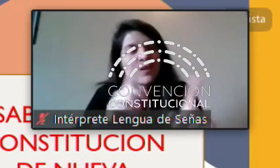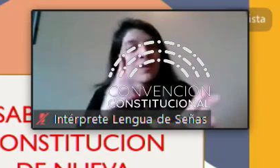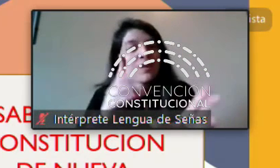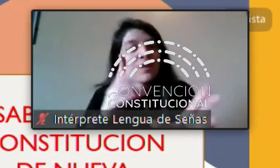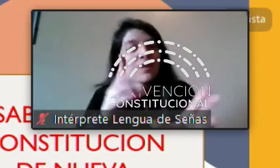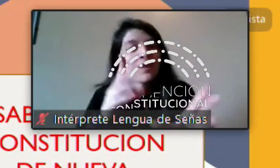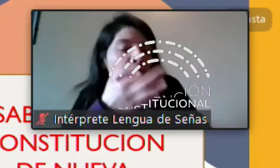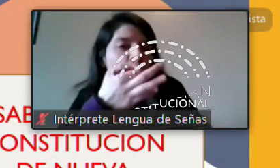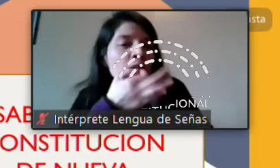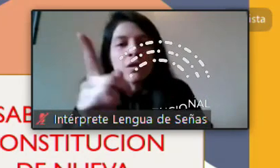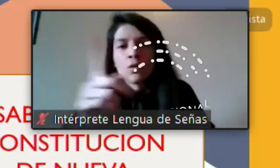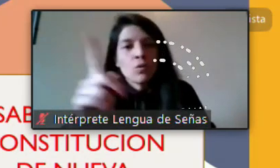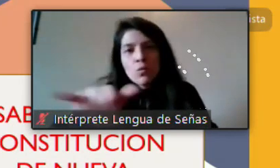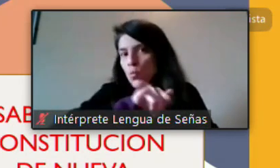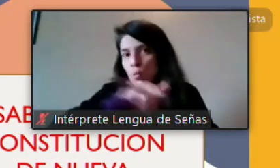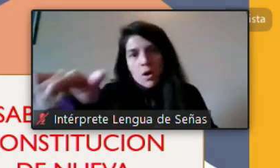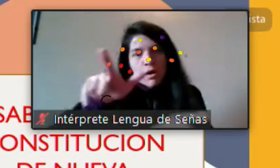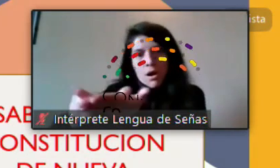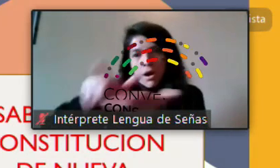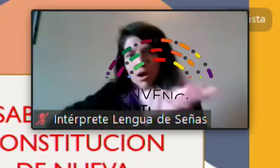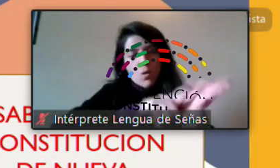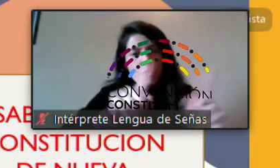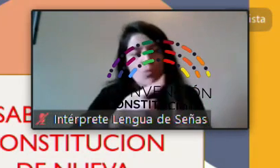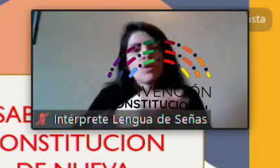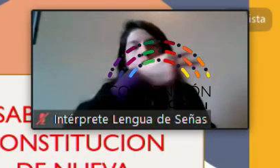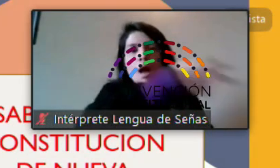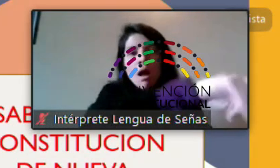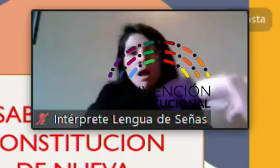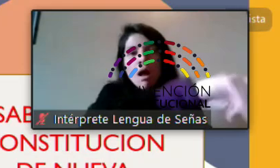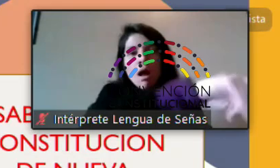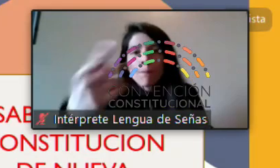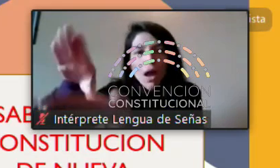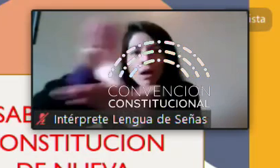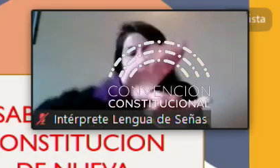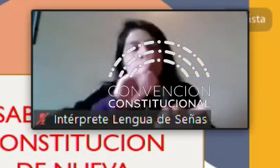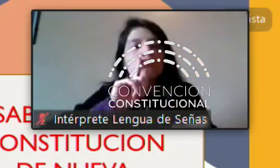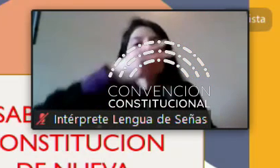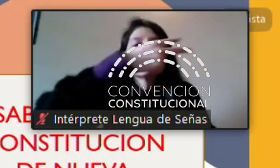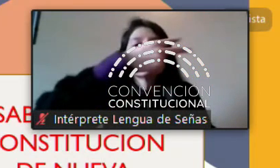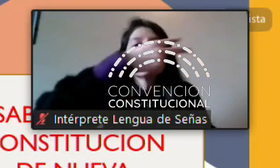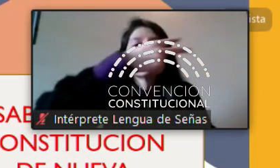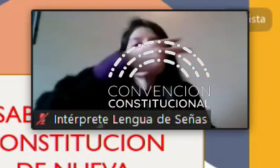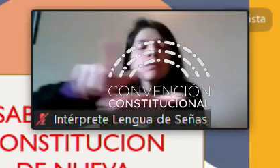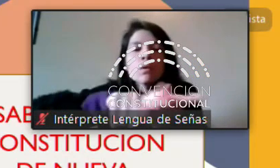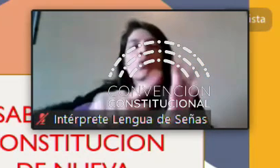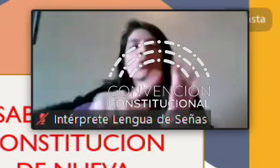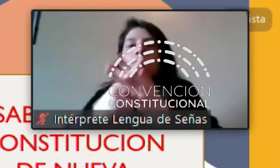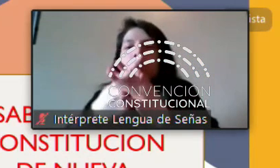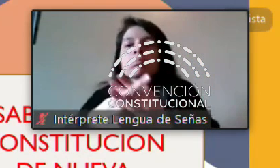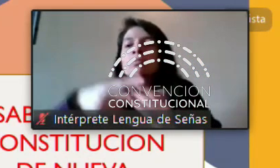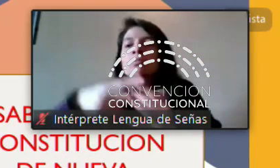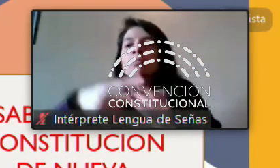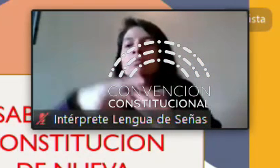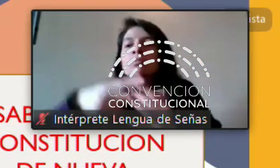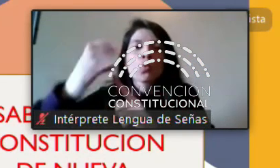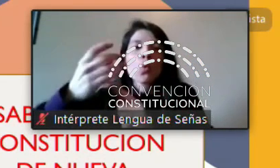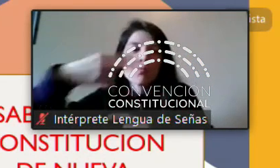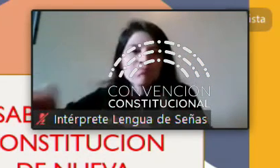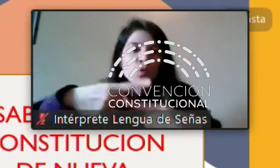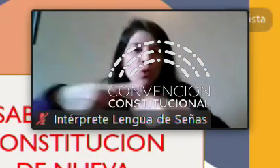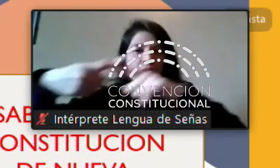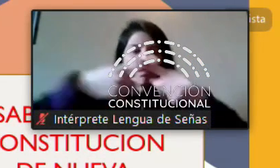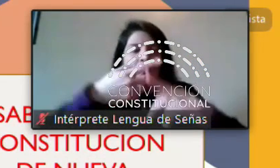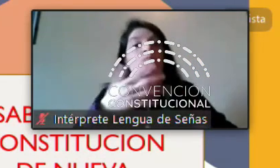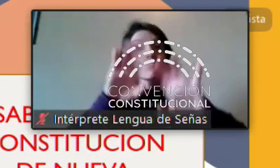es la misma lengua. Cada país tiene su propia lengua que es originaria y que surge en esa cultura y en esa sociedad. En el mundo hay